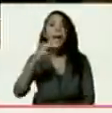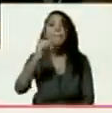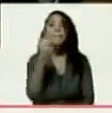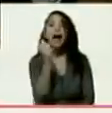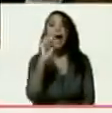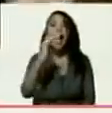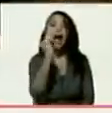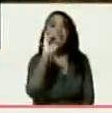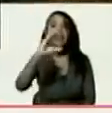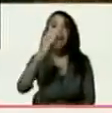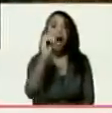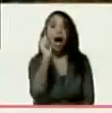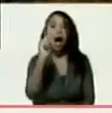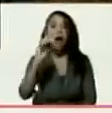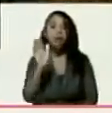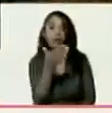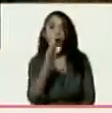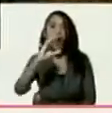No ha hablado, no ha dicho nada.